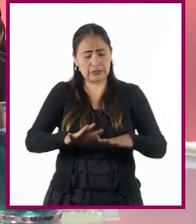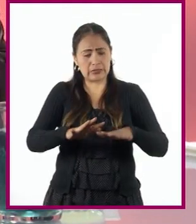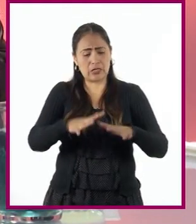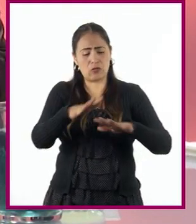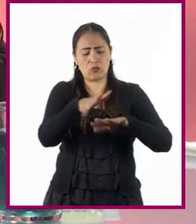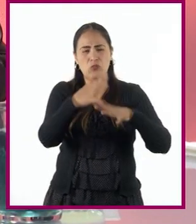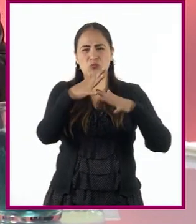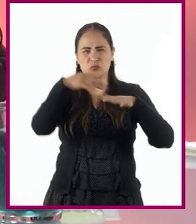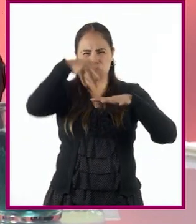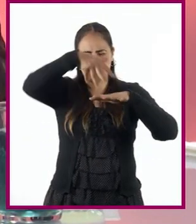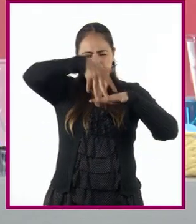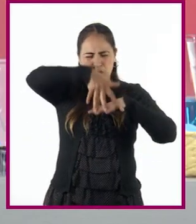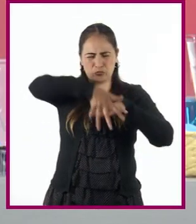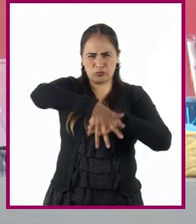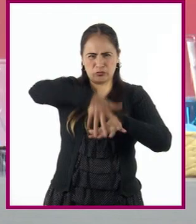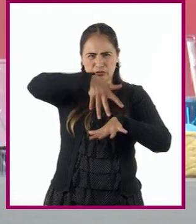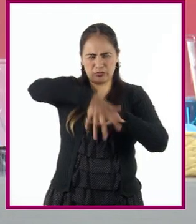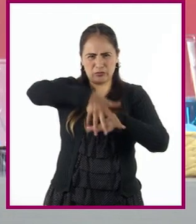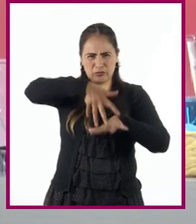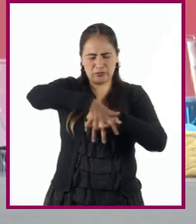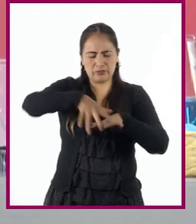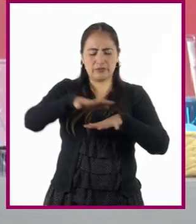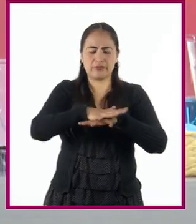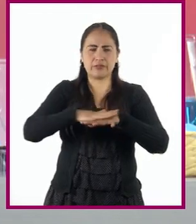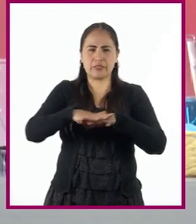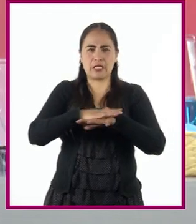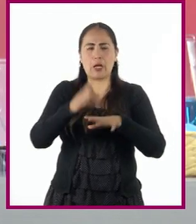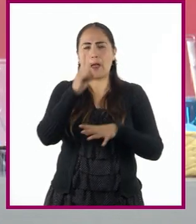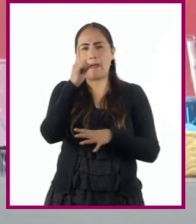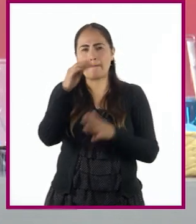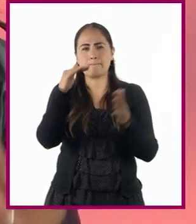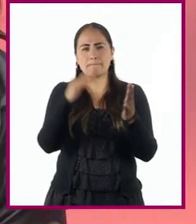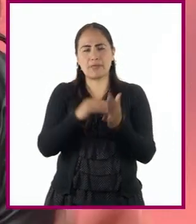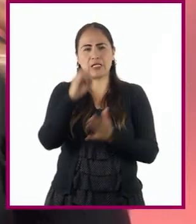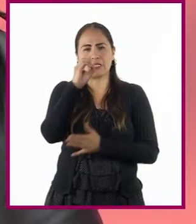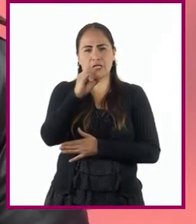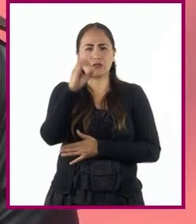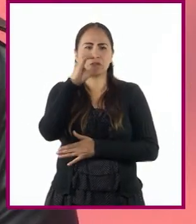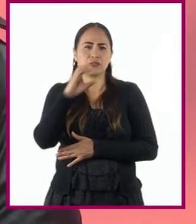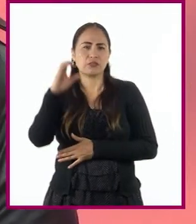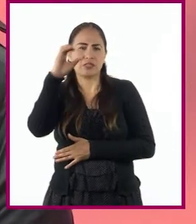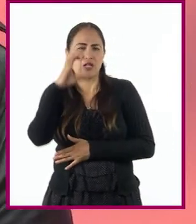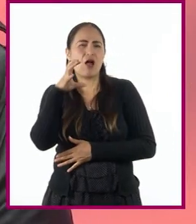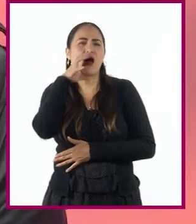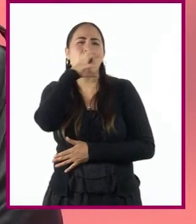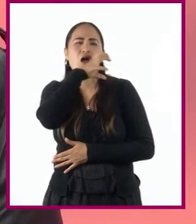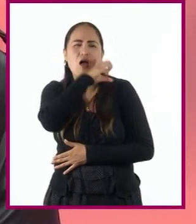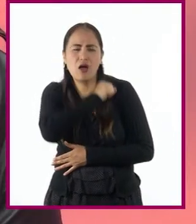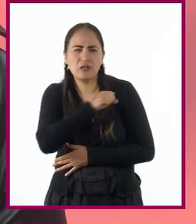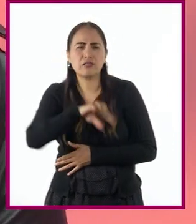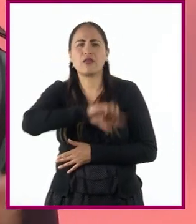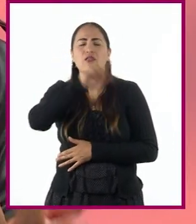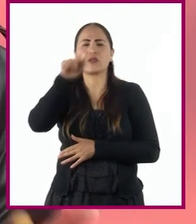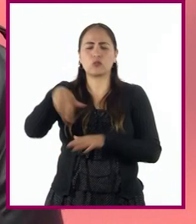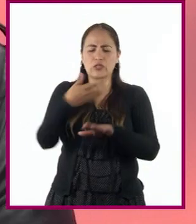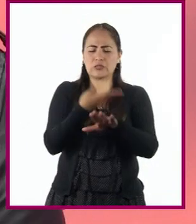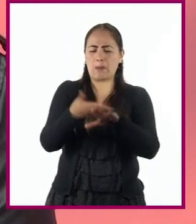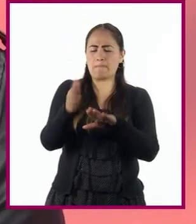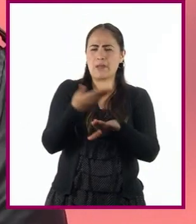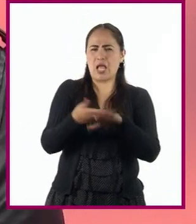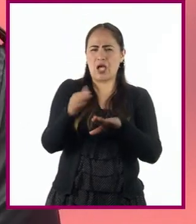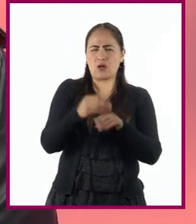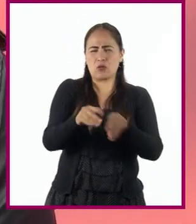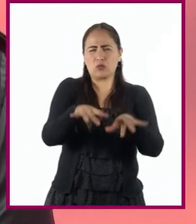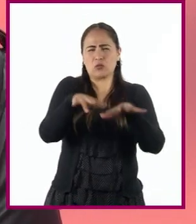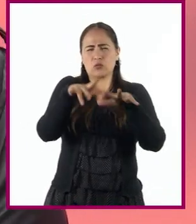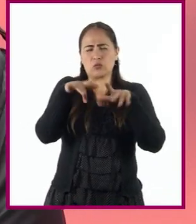para formar cristales, los cuales se calientan a 1000 grados Celsius. Y el resultado es un polvo blanco brillante, muy similar al